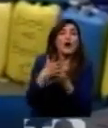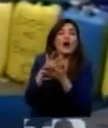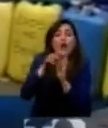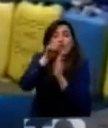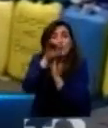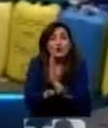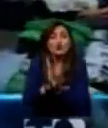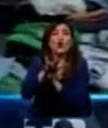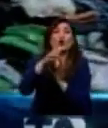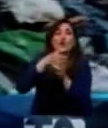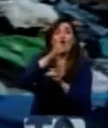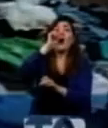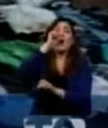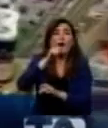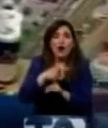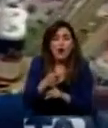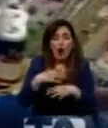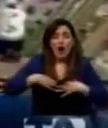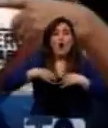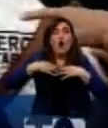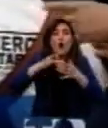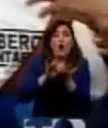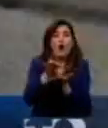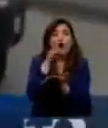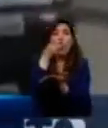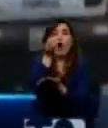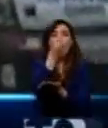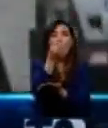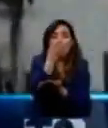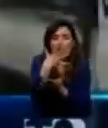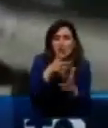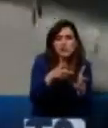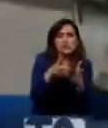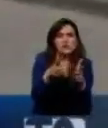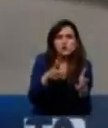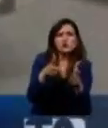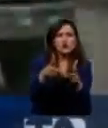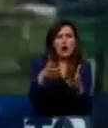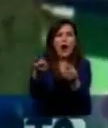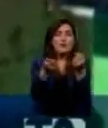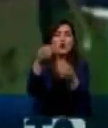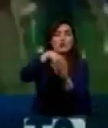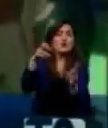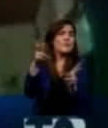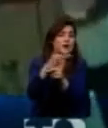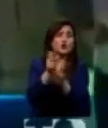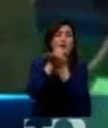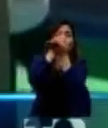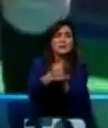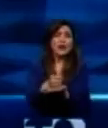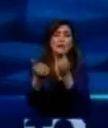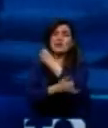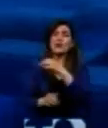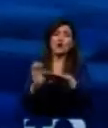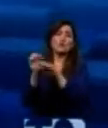recogieron donaciones de agua, ropa, medicamentos y comida. Caravanas humanas y motorizadas fueron hacia las zonas del desastre. Un país